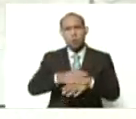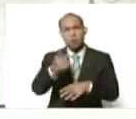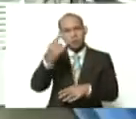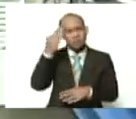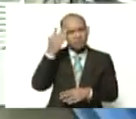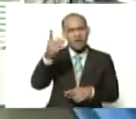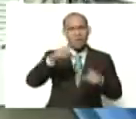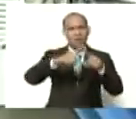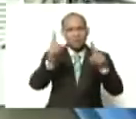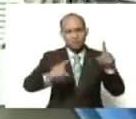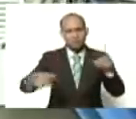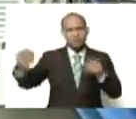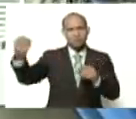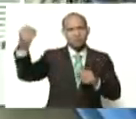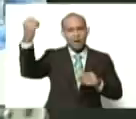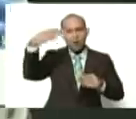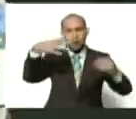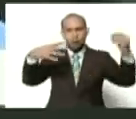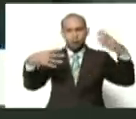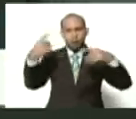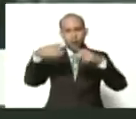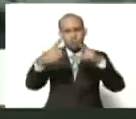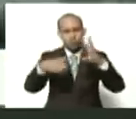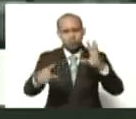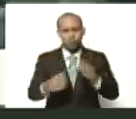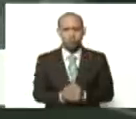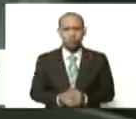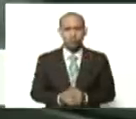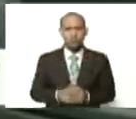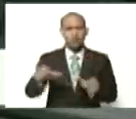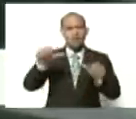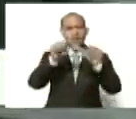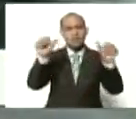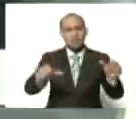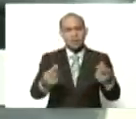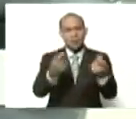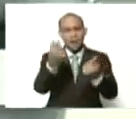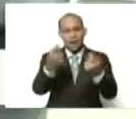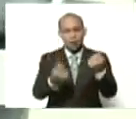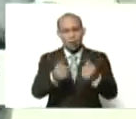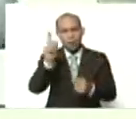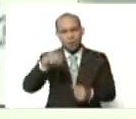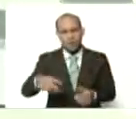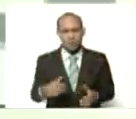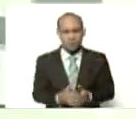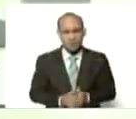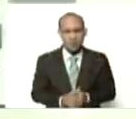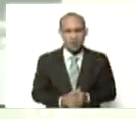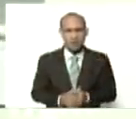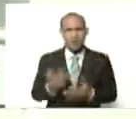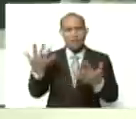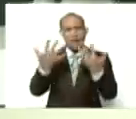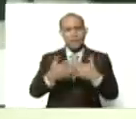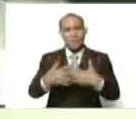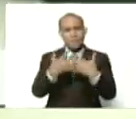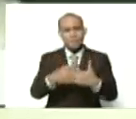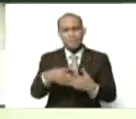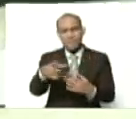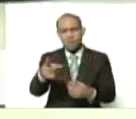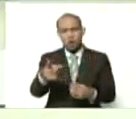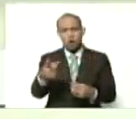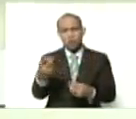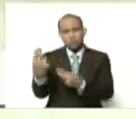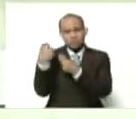resaltadas por usted, el ataque al sistema eléctrico, el ataque al sistema económico, la poca posibilidad de que las empresas encargadas de hacer estos